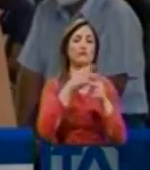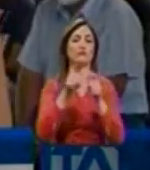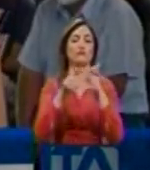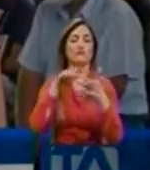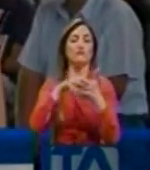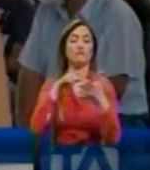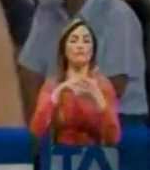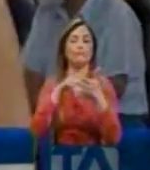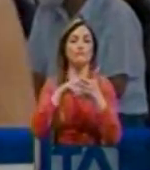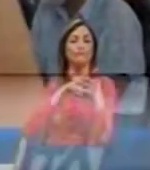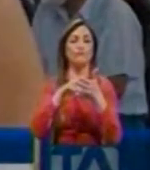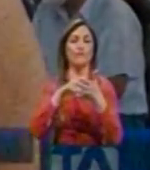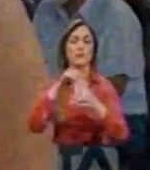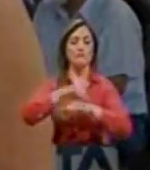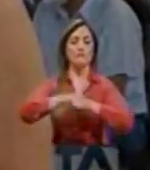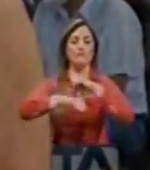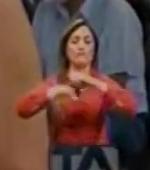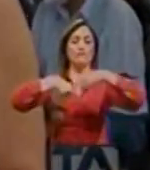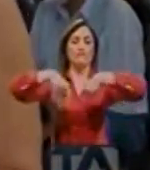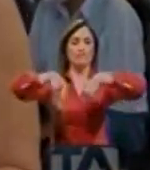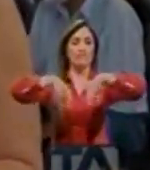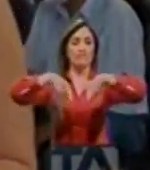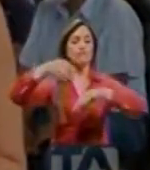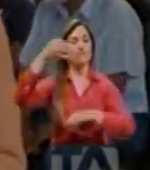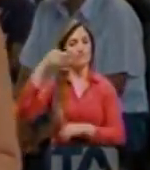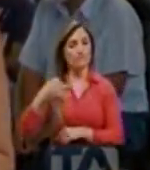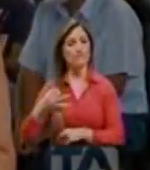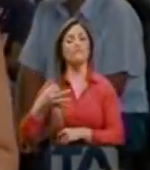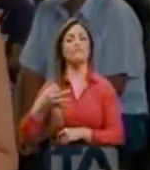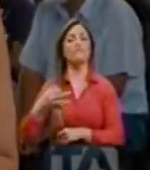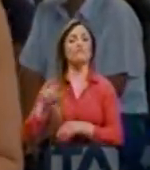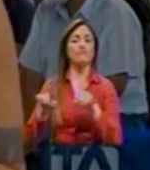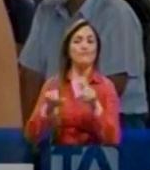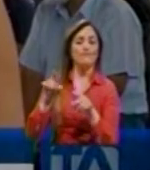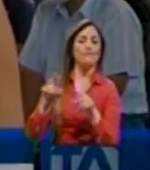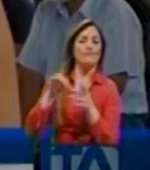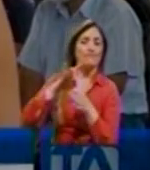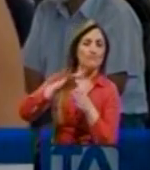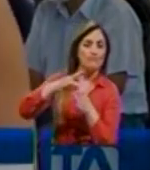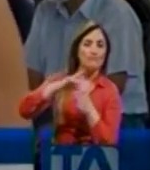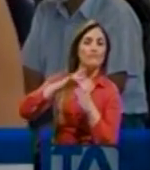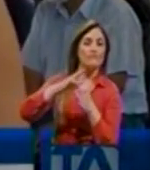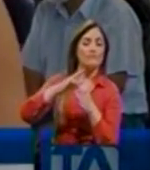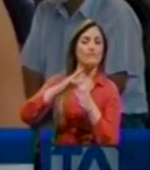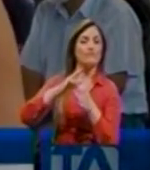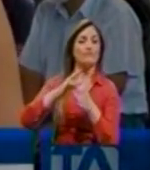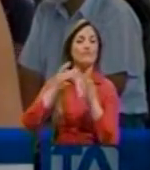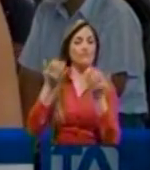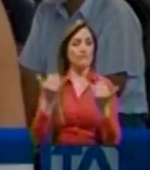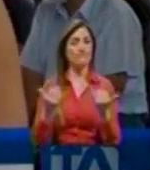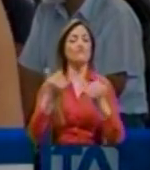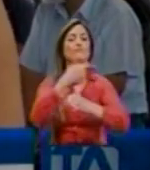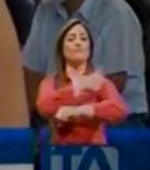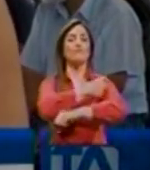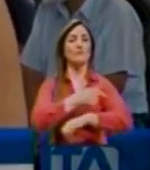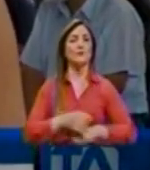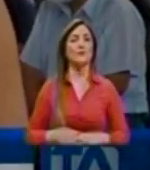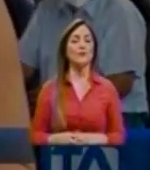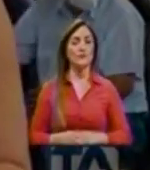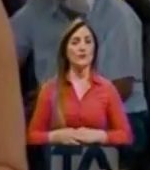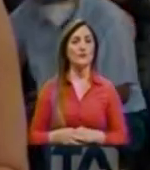la infraestructura y la logística que deberán cumplir para evitar algún tipo de riesgo durante esta jornada de vacunación.